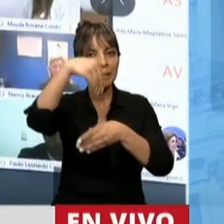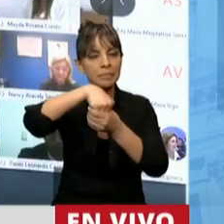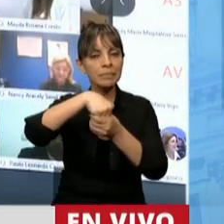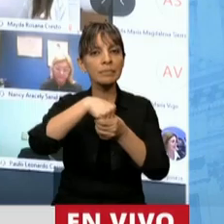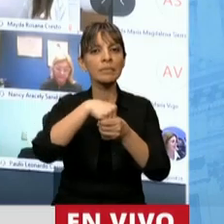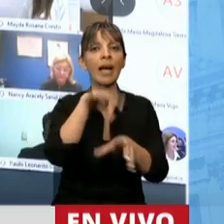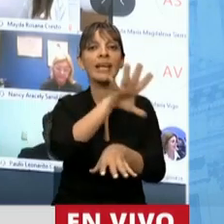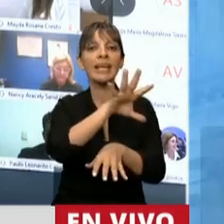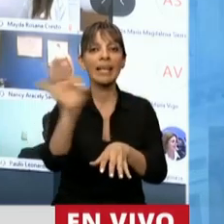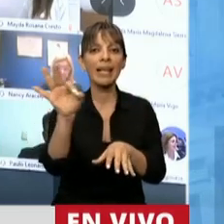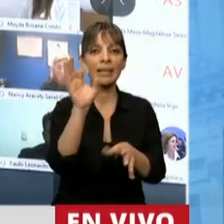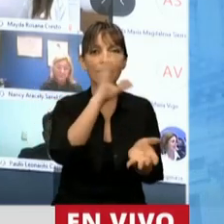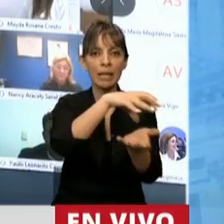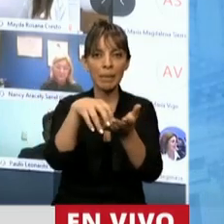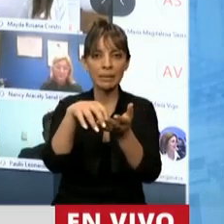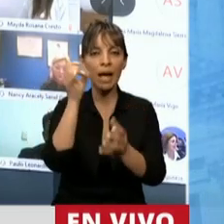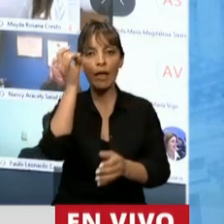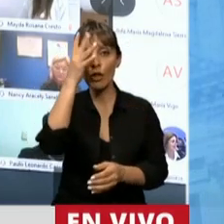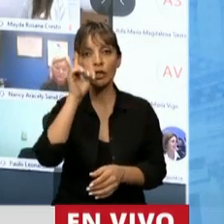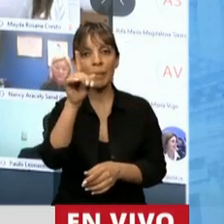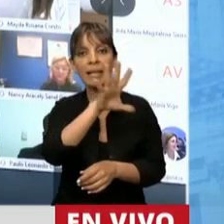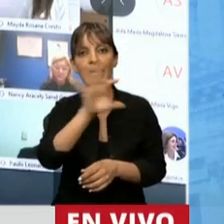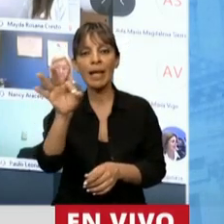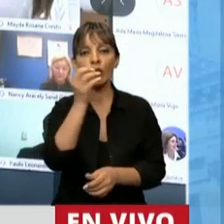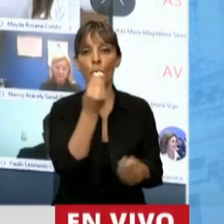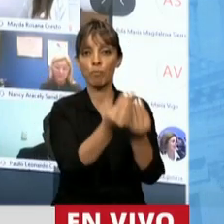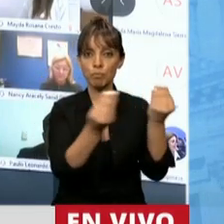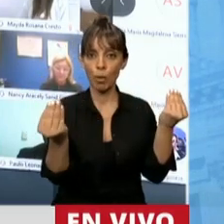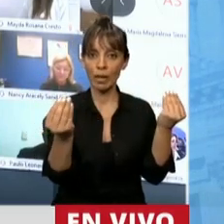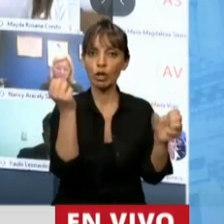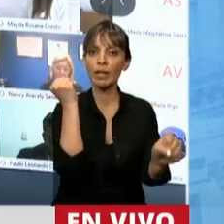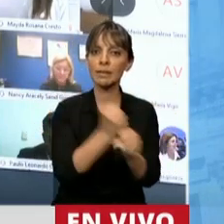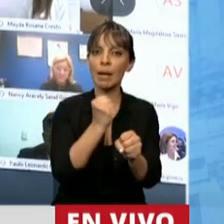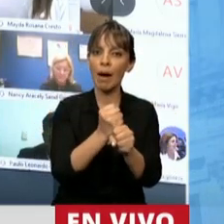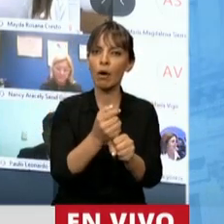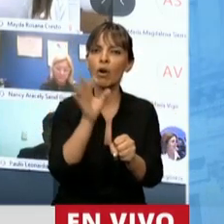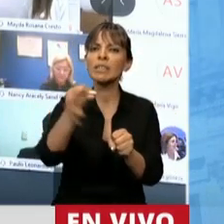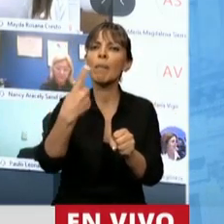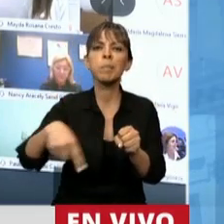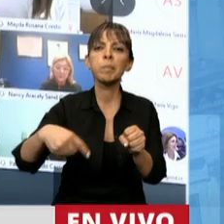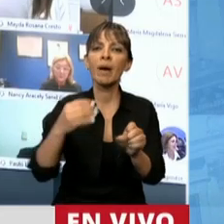500 empresas, 12.500 puestos de trabajo. ¿Saben lo que han anunciado?